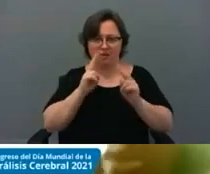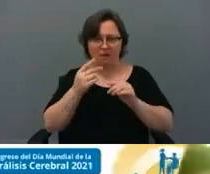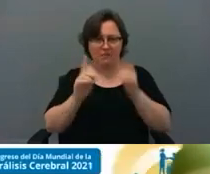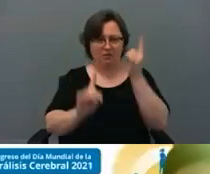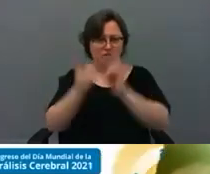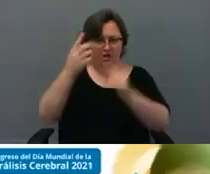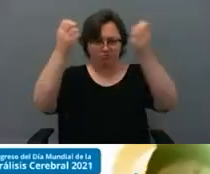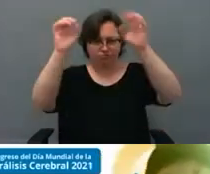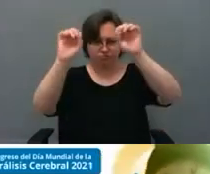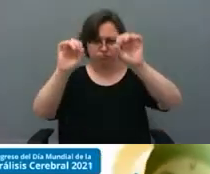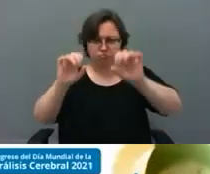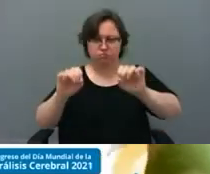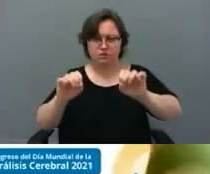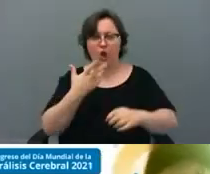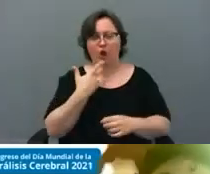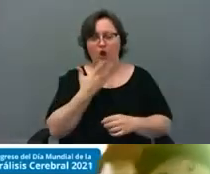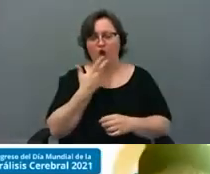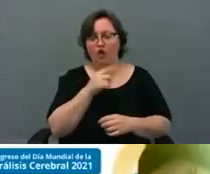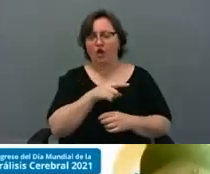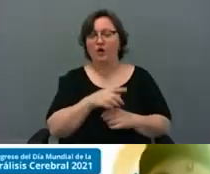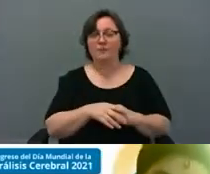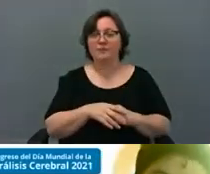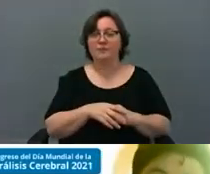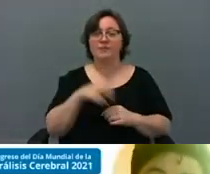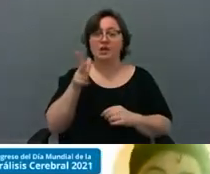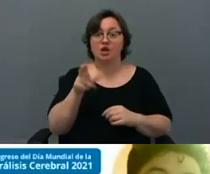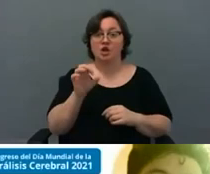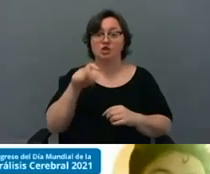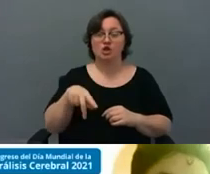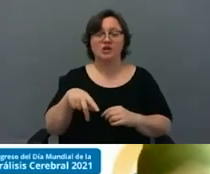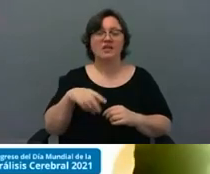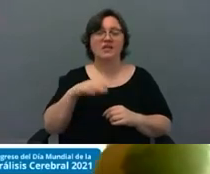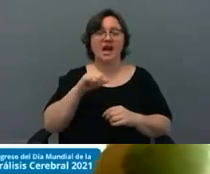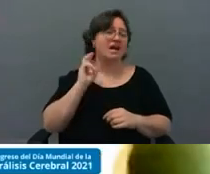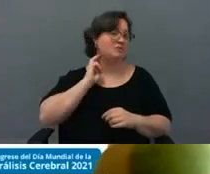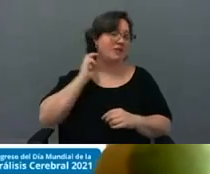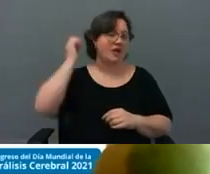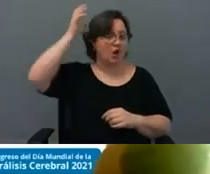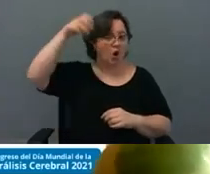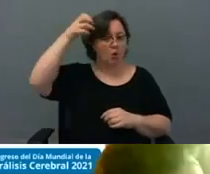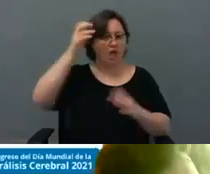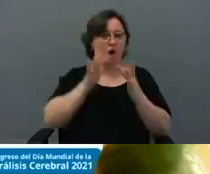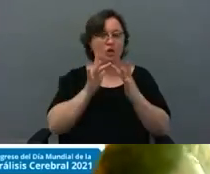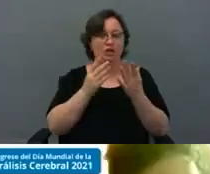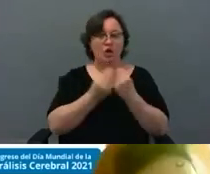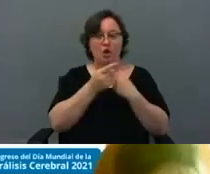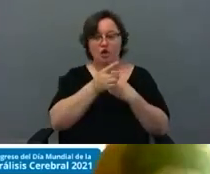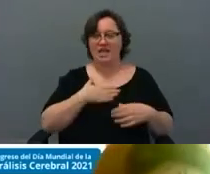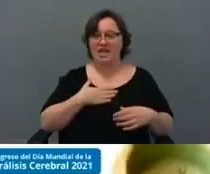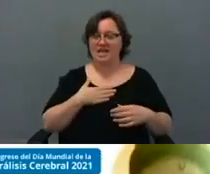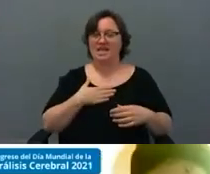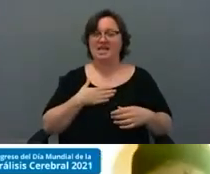también, y la conozco mucho, Chon de Aspace Coruña quiere entrar en contacto contigo, no te preocupes,